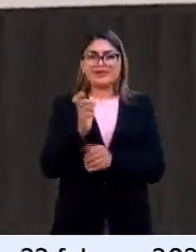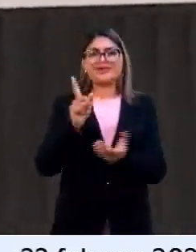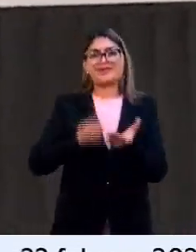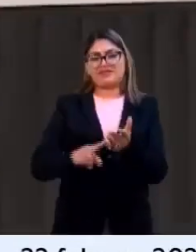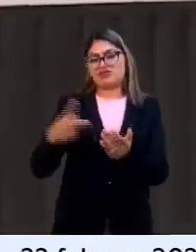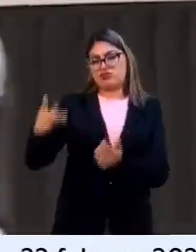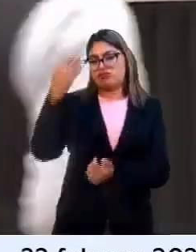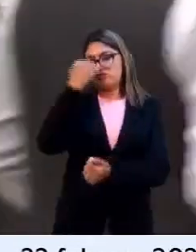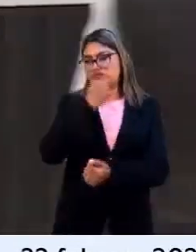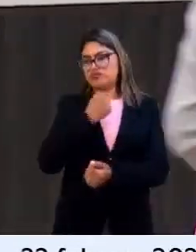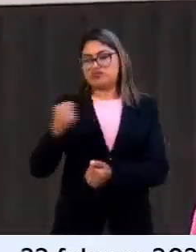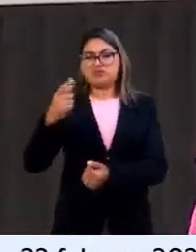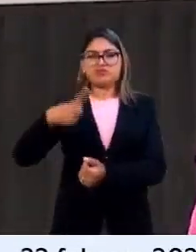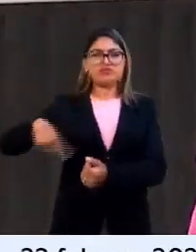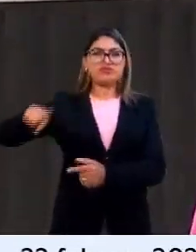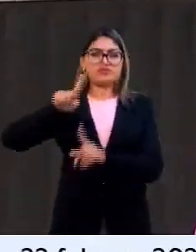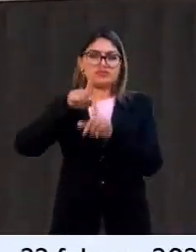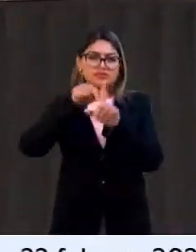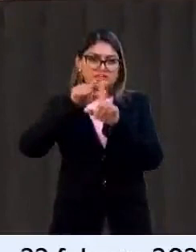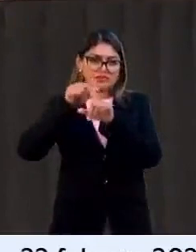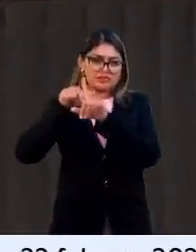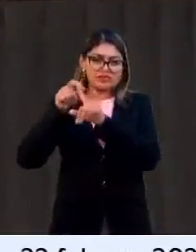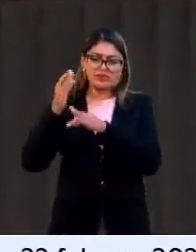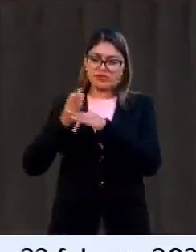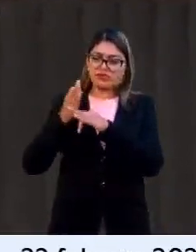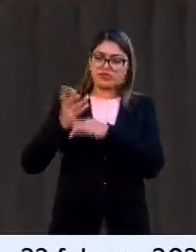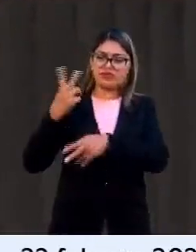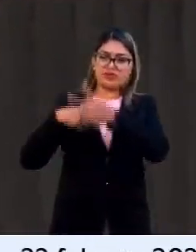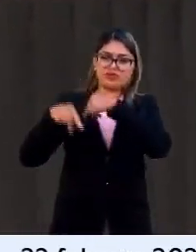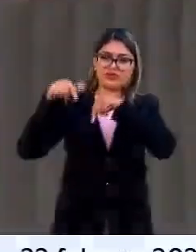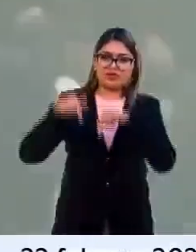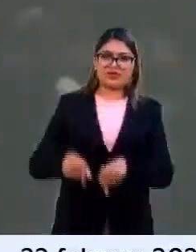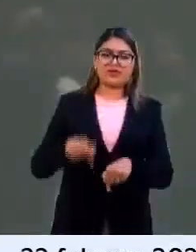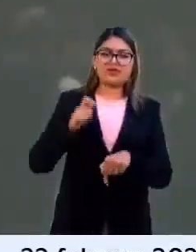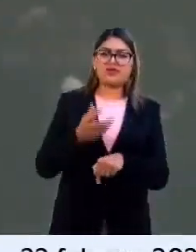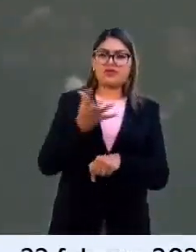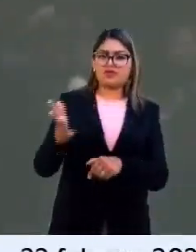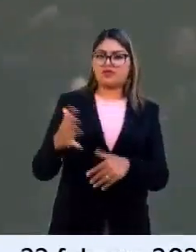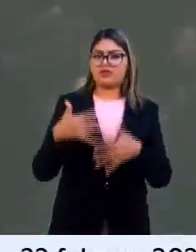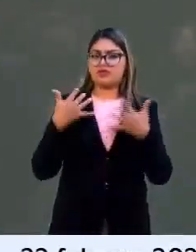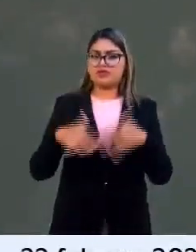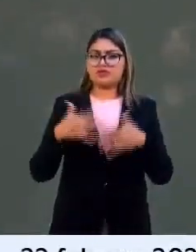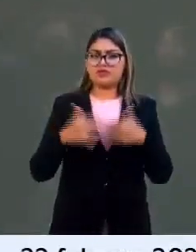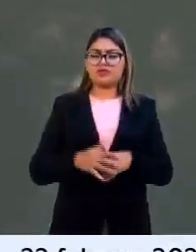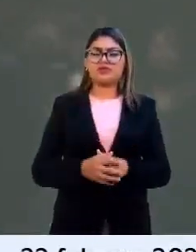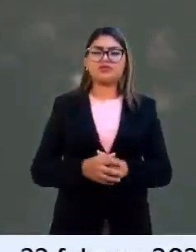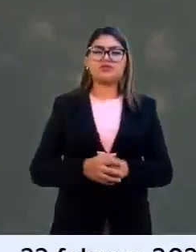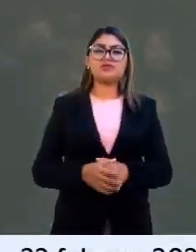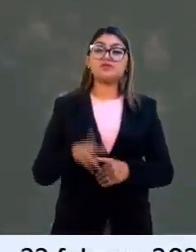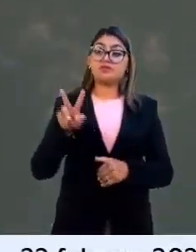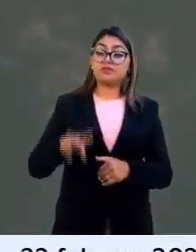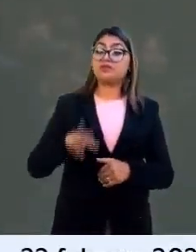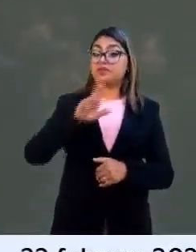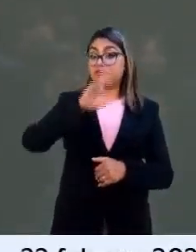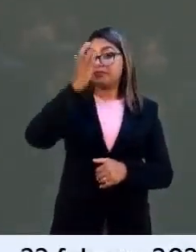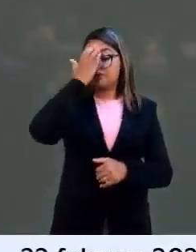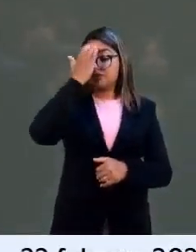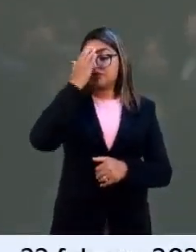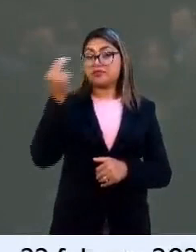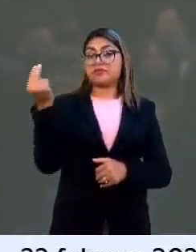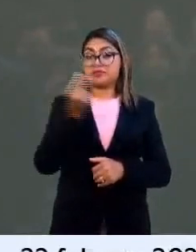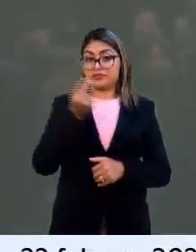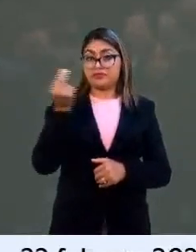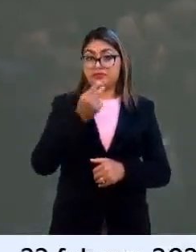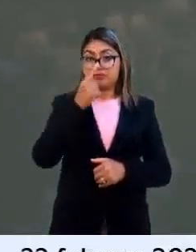talento que tienen los caricaturistas que hoy están acá, que son héroes que informan. El reconocimiento es necesario, la verdad es que